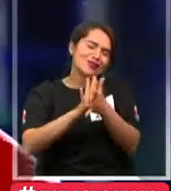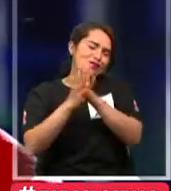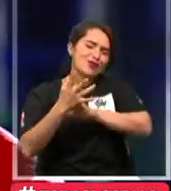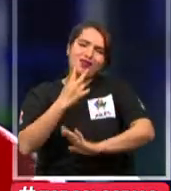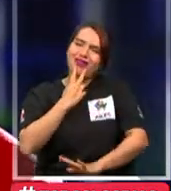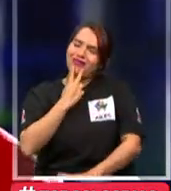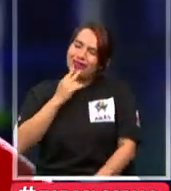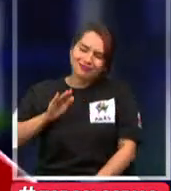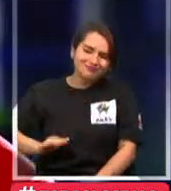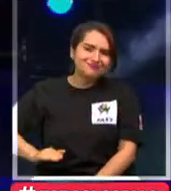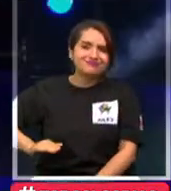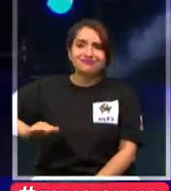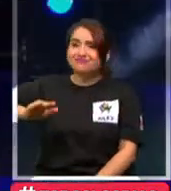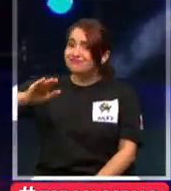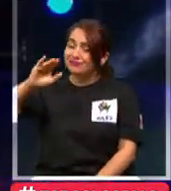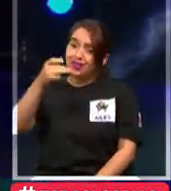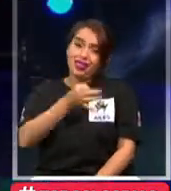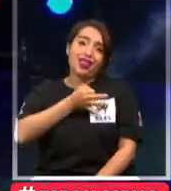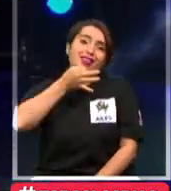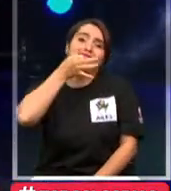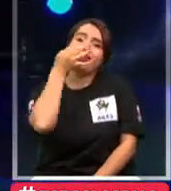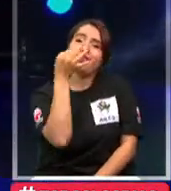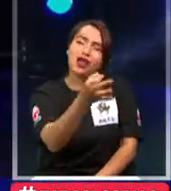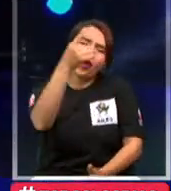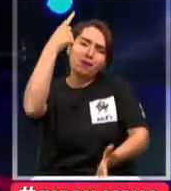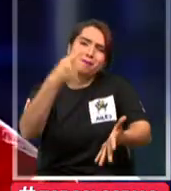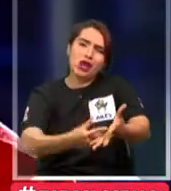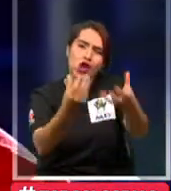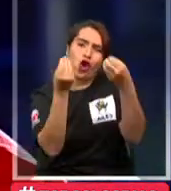vida. Cabrón, te lo digo con los mis cojones.